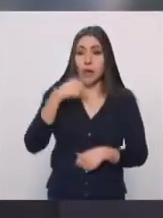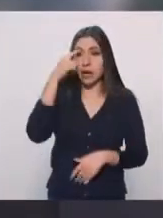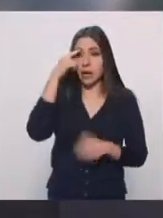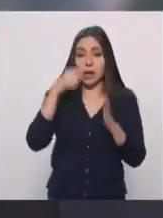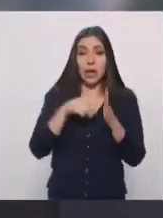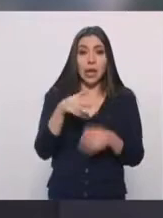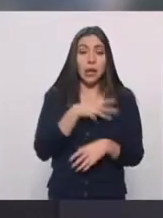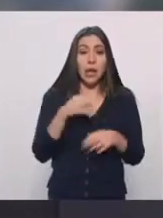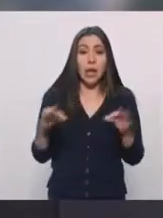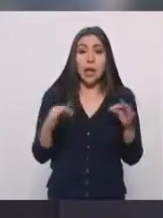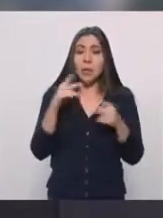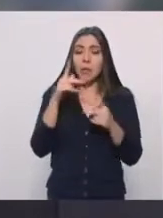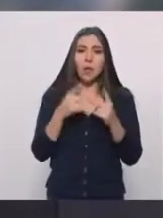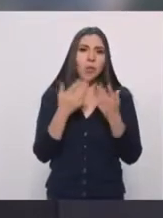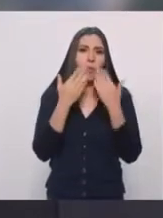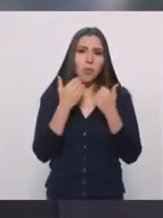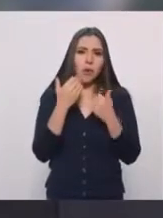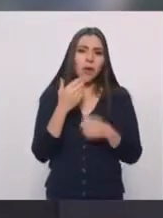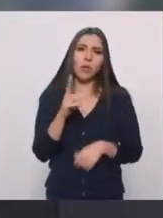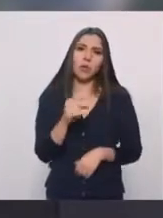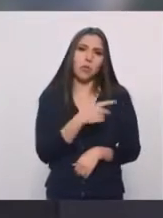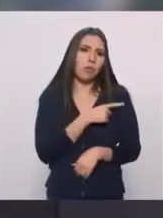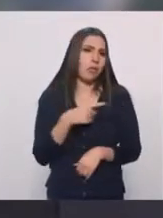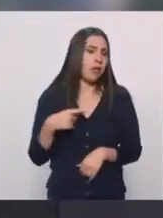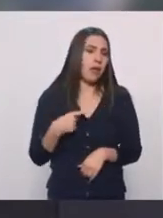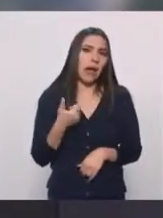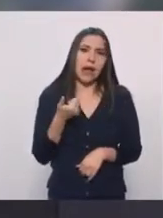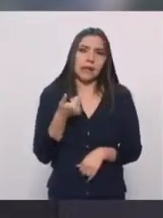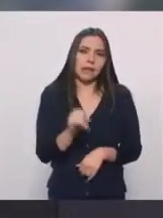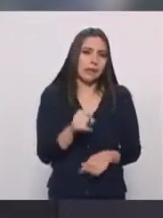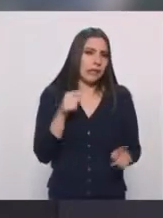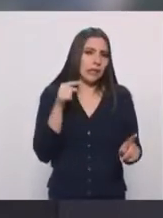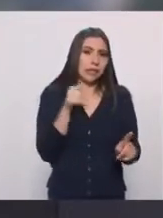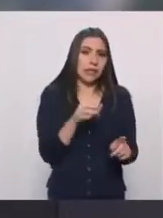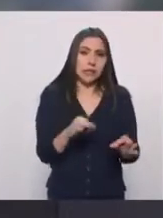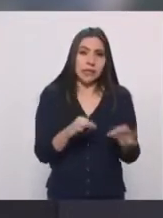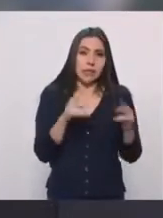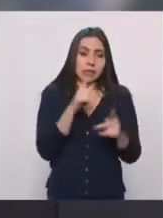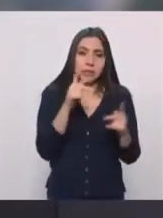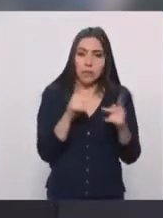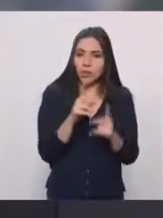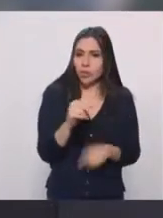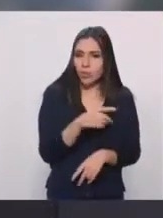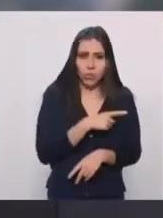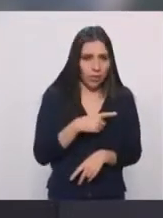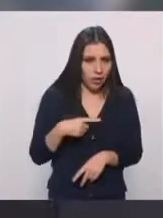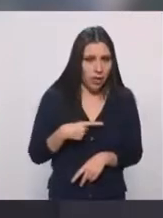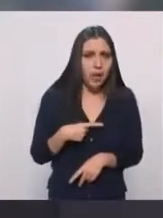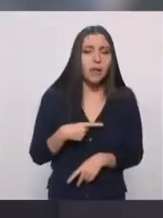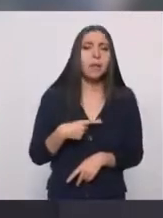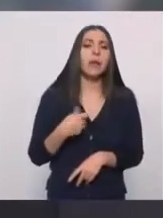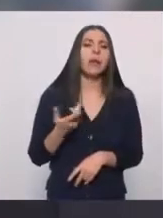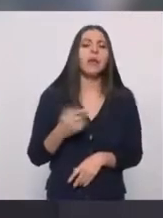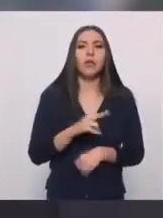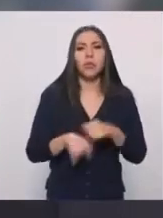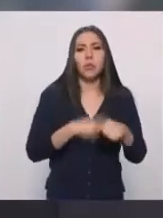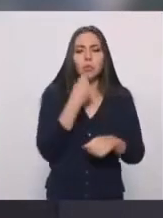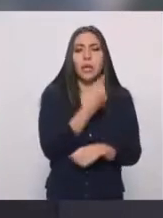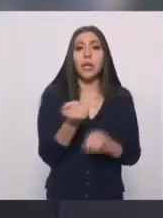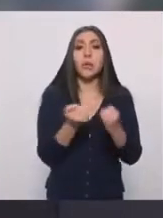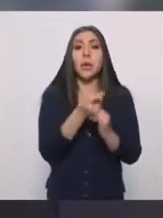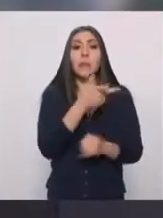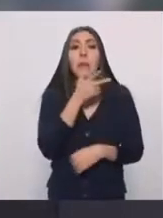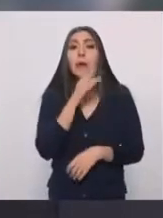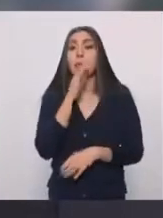debería tampoco por qué ser así, pero también me parece que es importante reconocer que no hay padres perfectos y que tampoco tendría por qué ser así. Lo que sí debería de